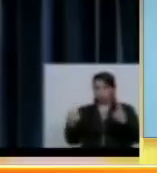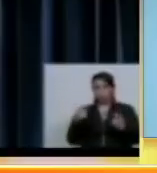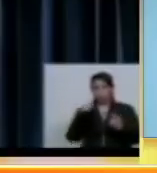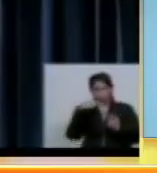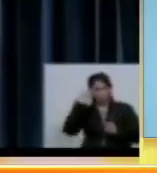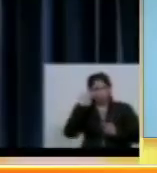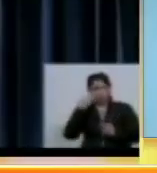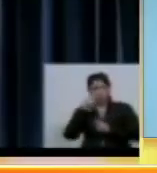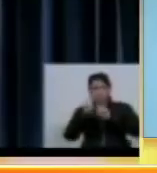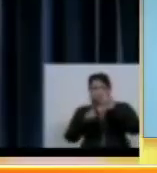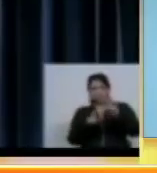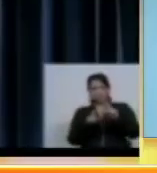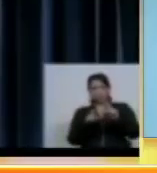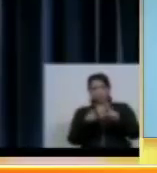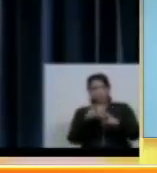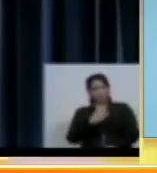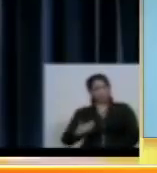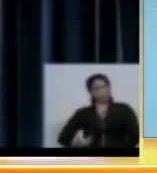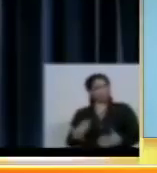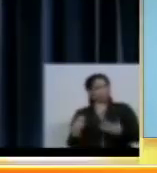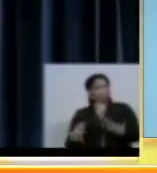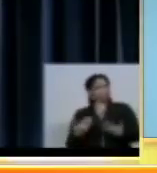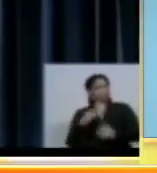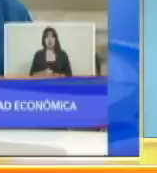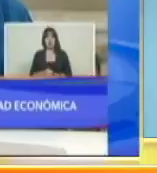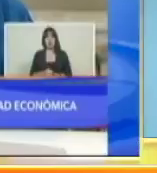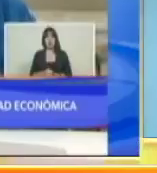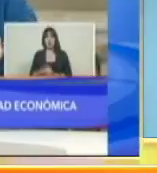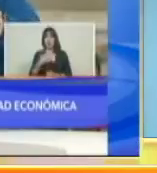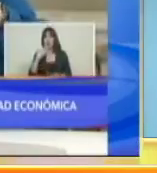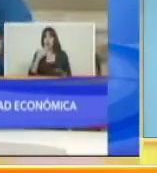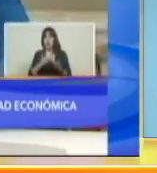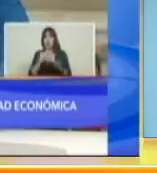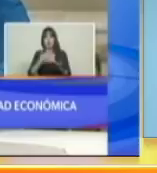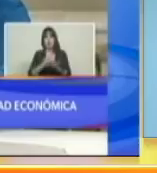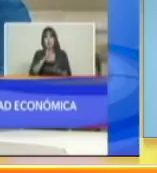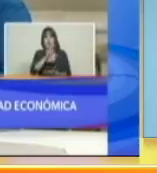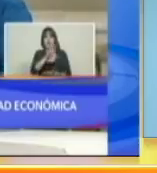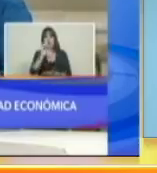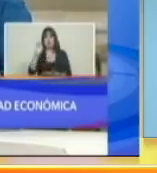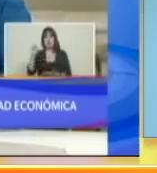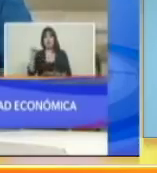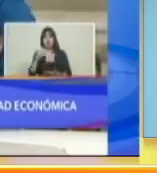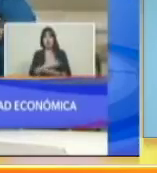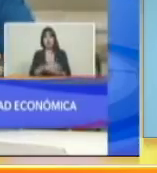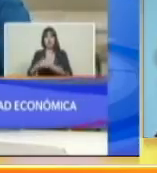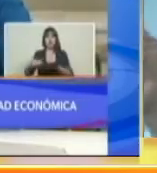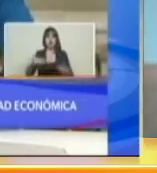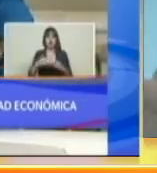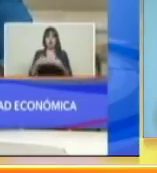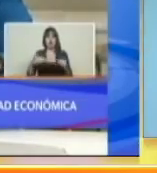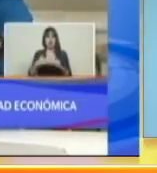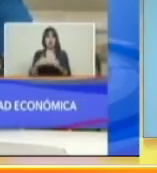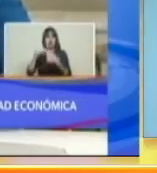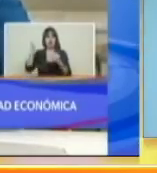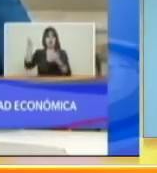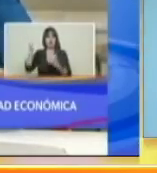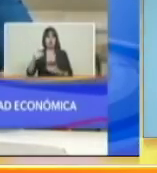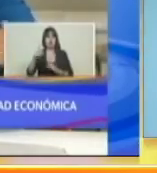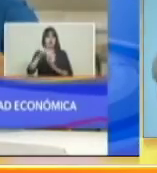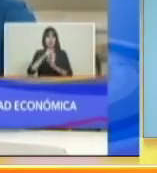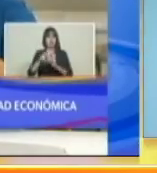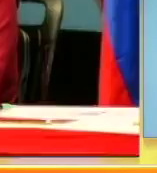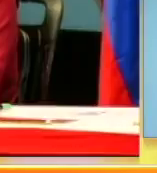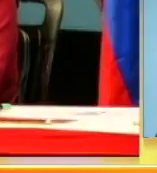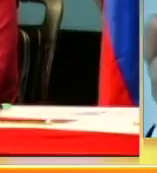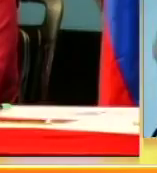fiscales e investigadores de Venezuela están en la misma situación que los jueces y fiscales e investigadores de la Cuba castrista o de